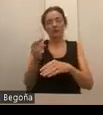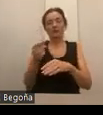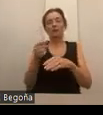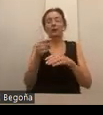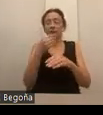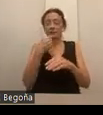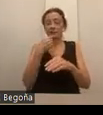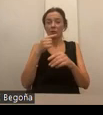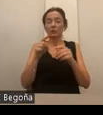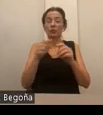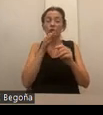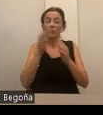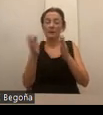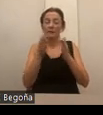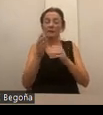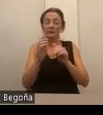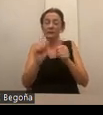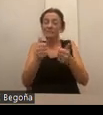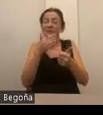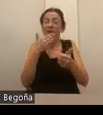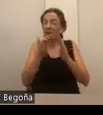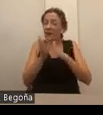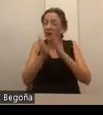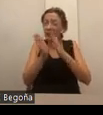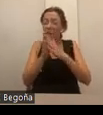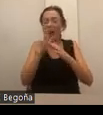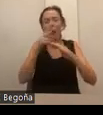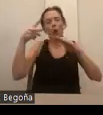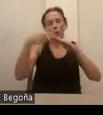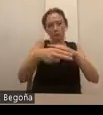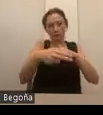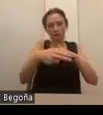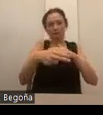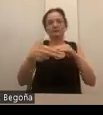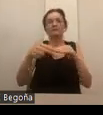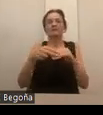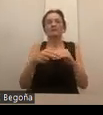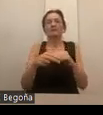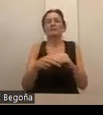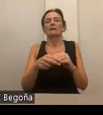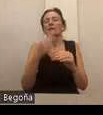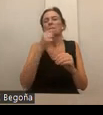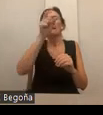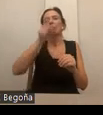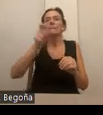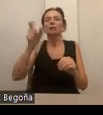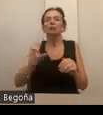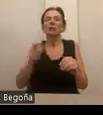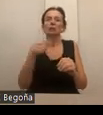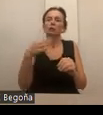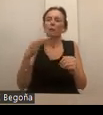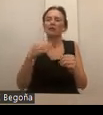una diabetes como tal. Entonces, aquí claramente el nicho terapéutico son personas con obesidad,